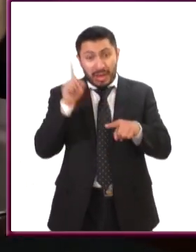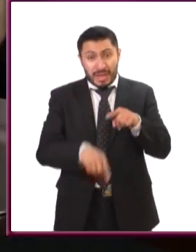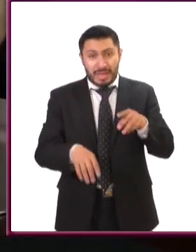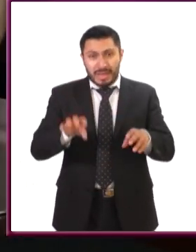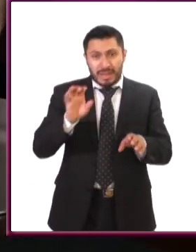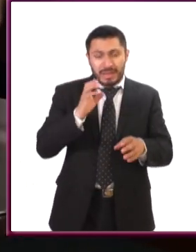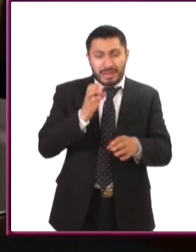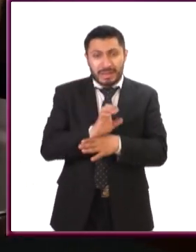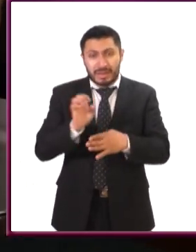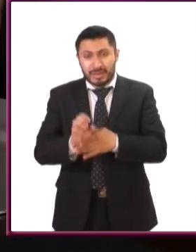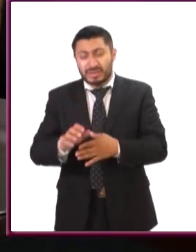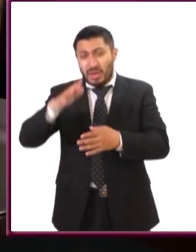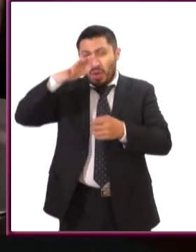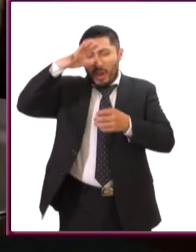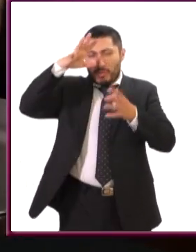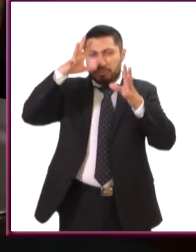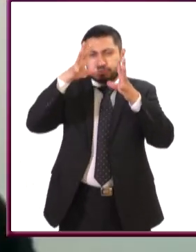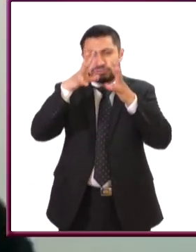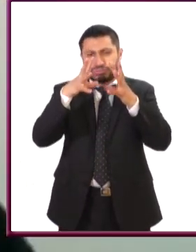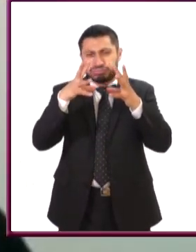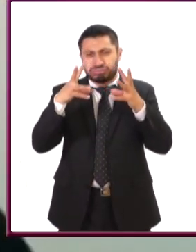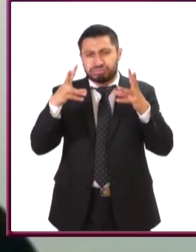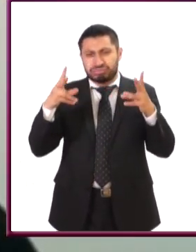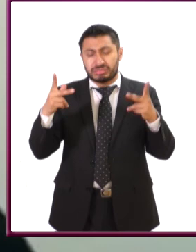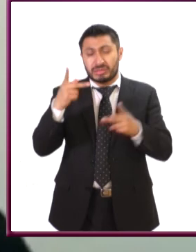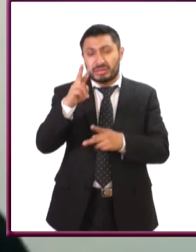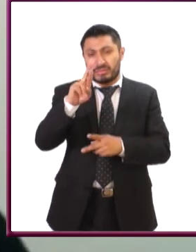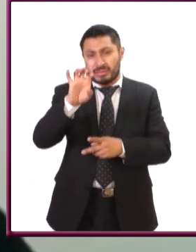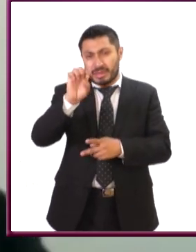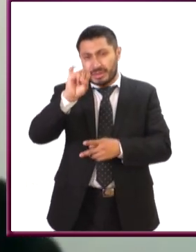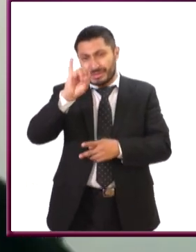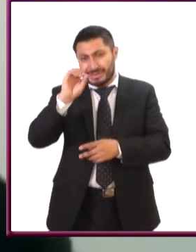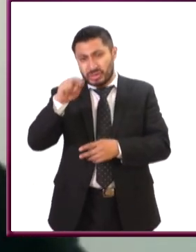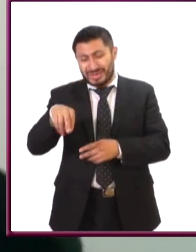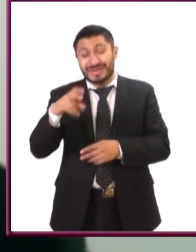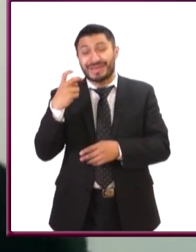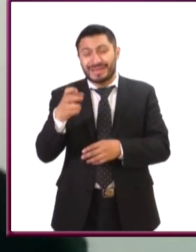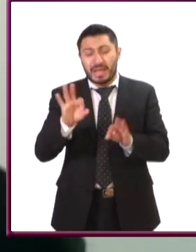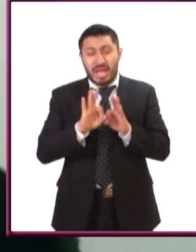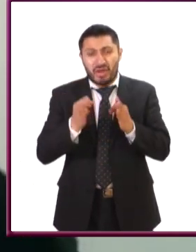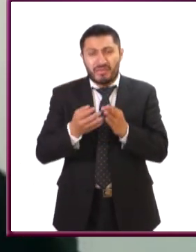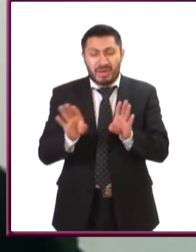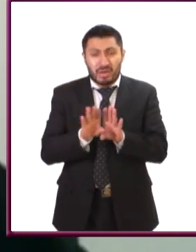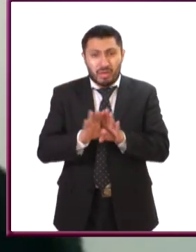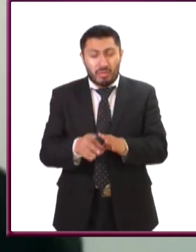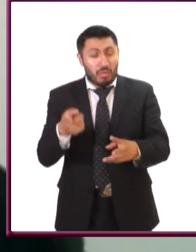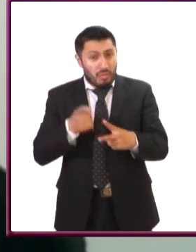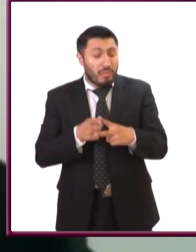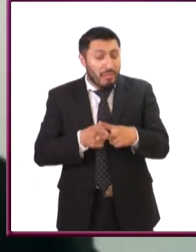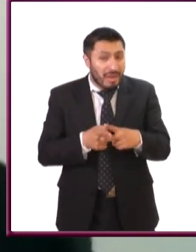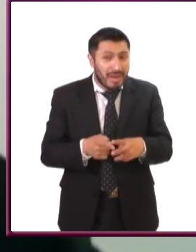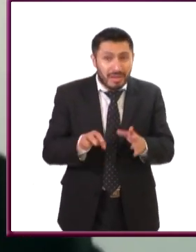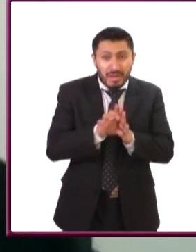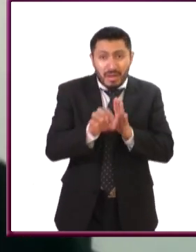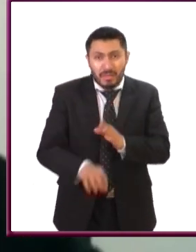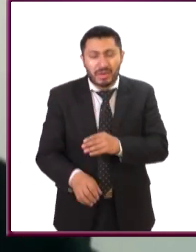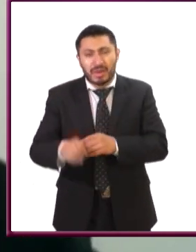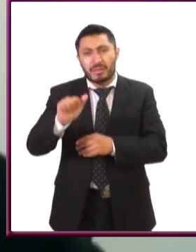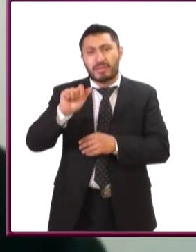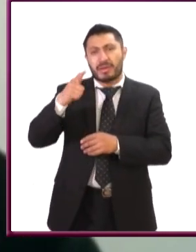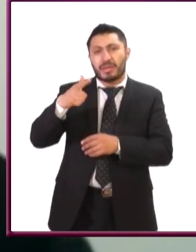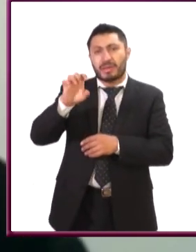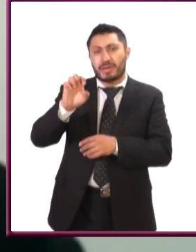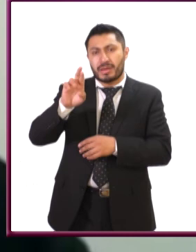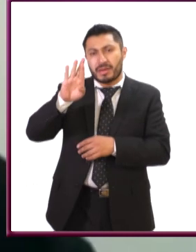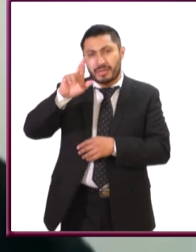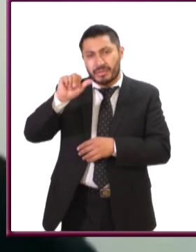o quitamos aire, la presión disminuye. Entonces, medir la presión es una medida indirecta del vacío que con matemática,